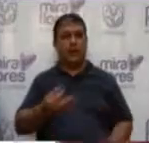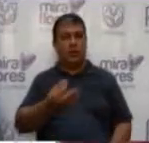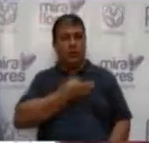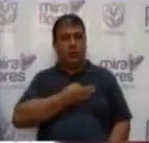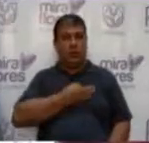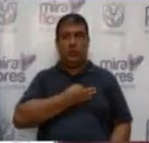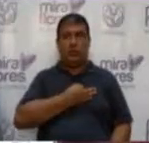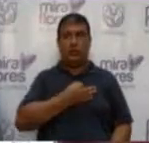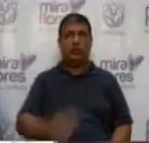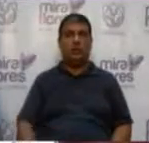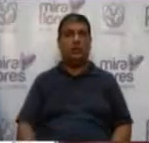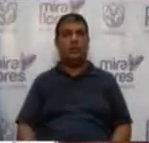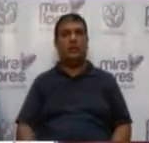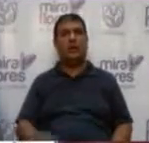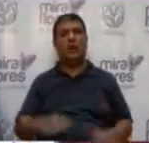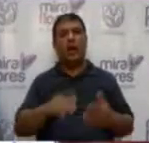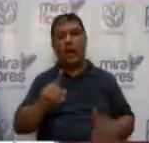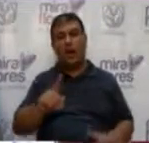condecoraciones.